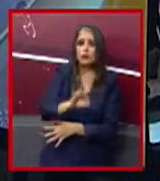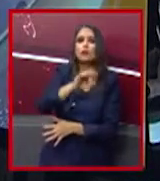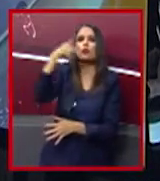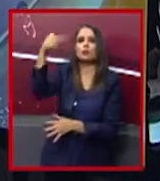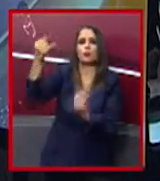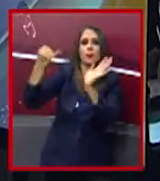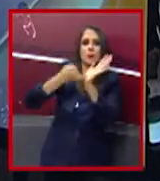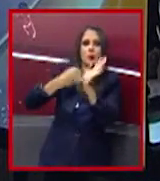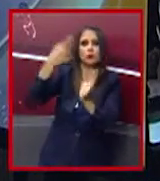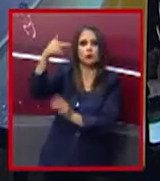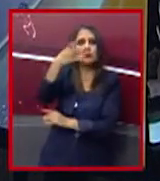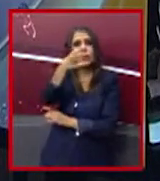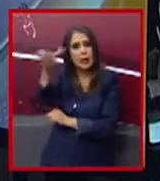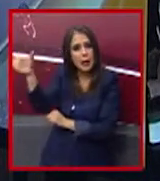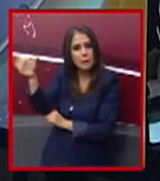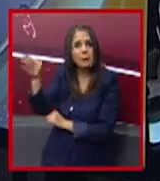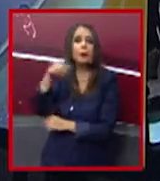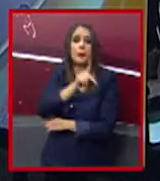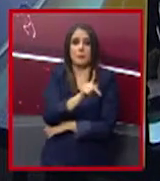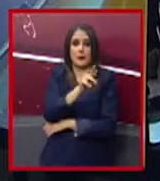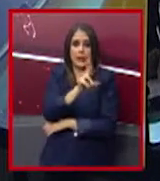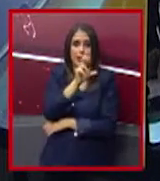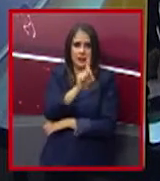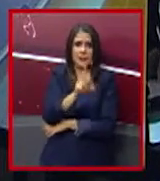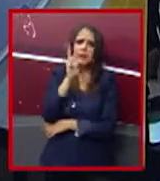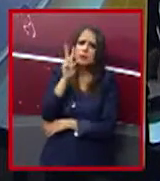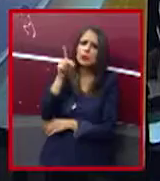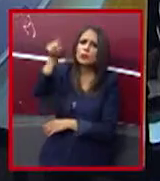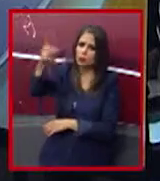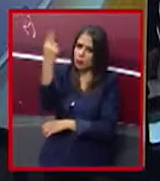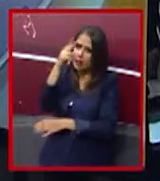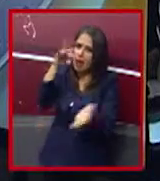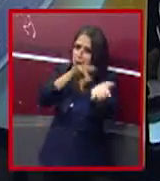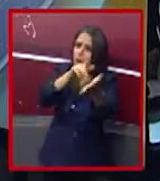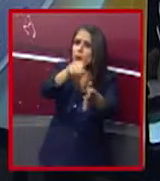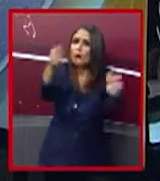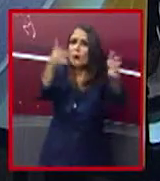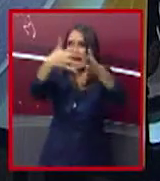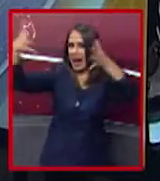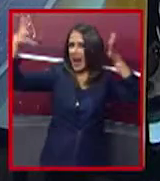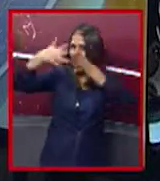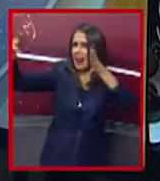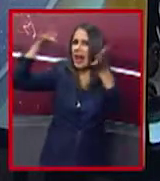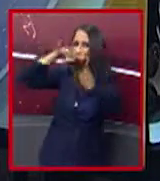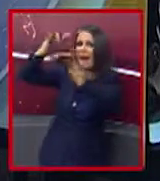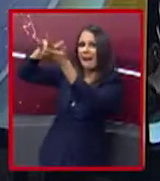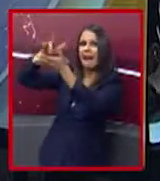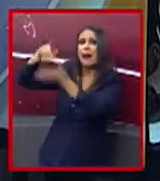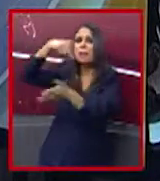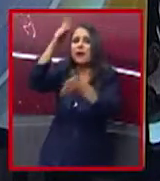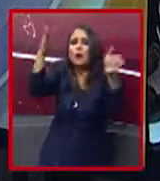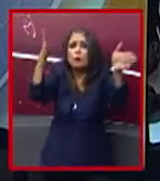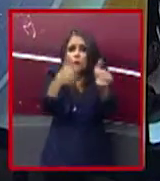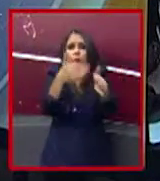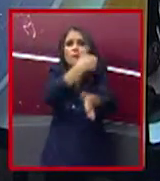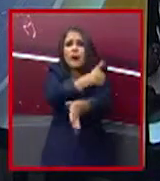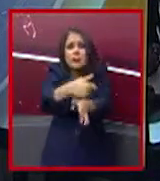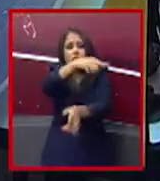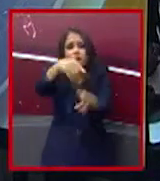campo, el grupo parlamentario del PRD planteó apoyar a los pequeños agricultores, así como a la agricultura familiar.